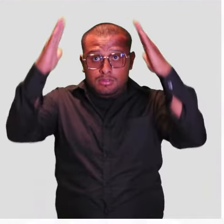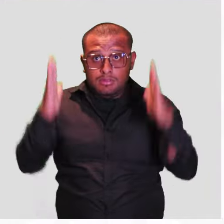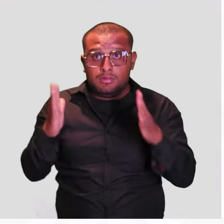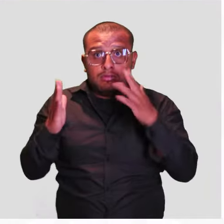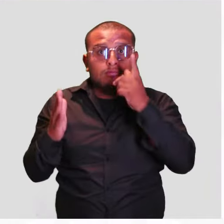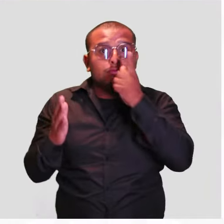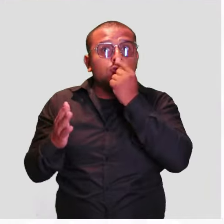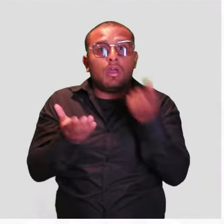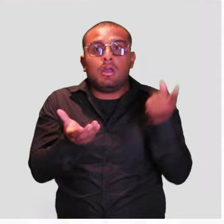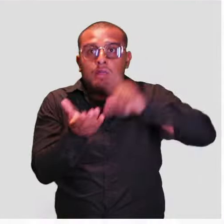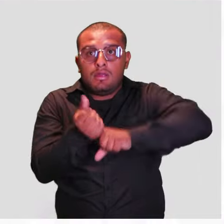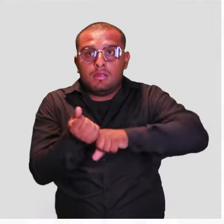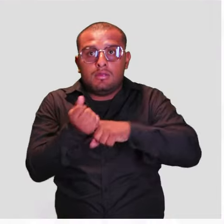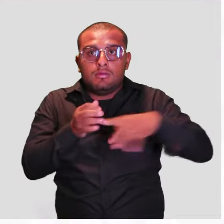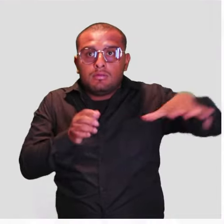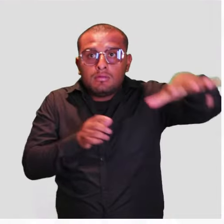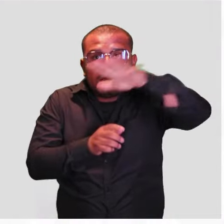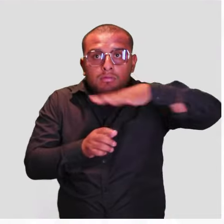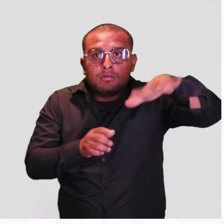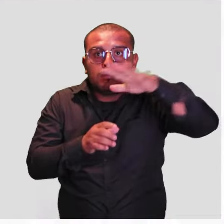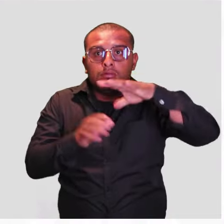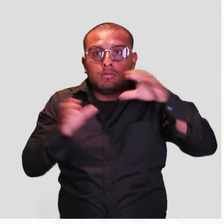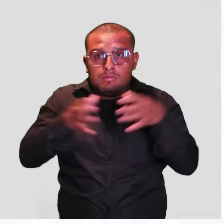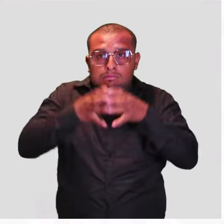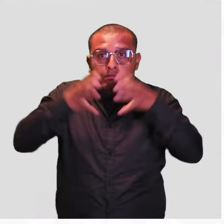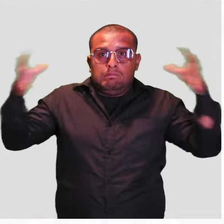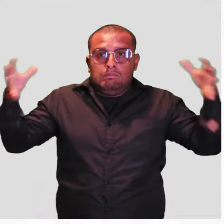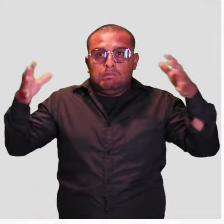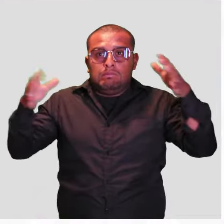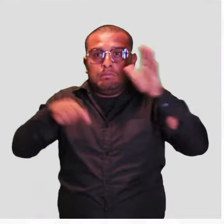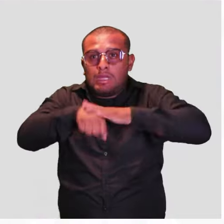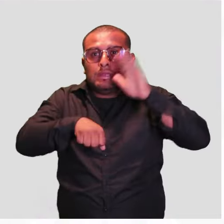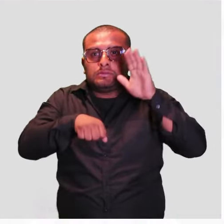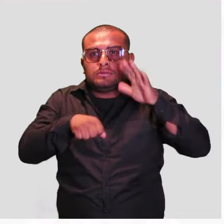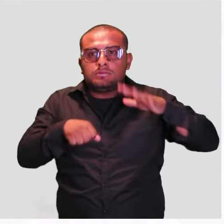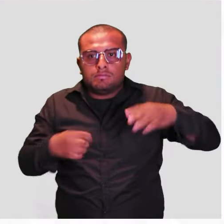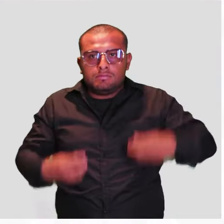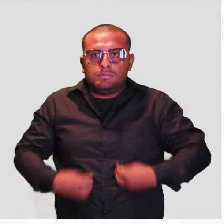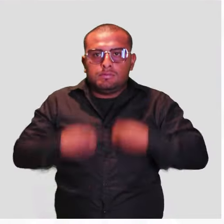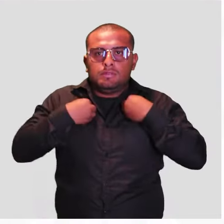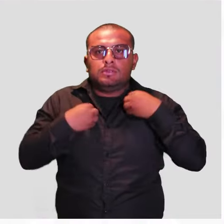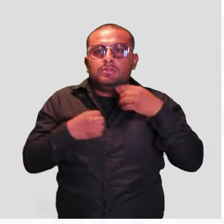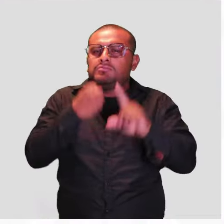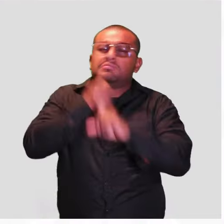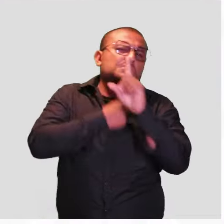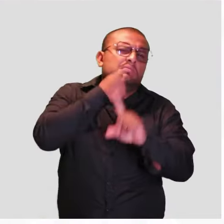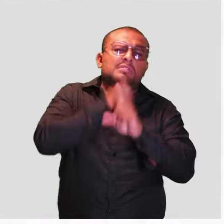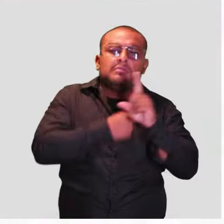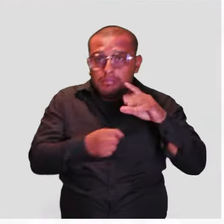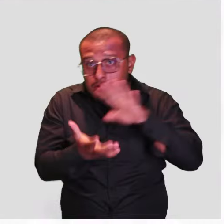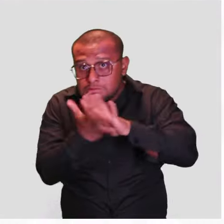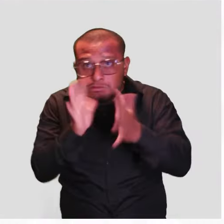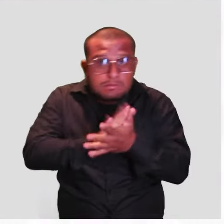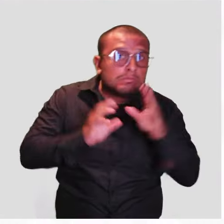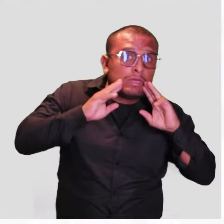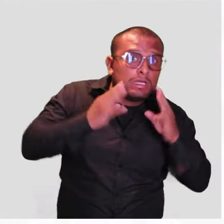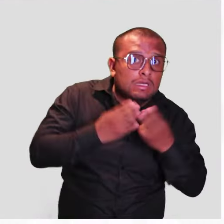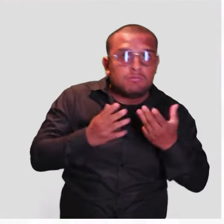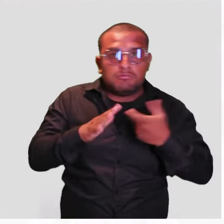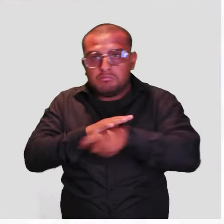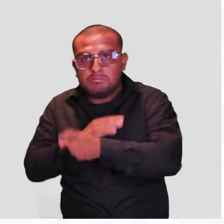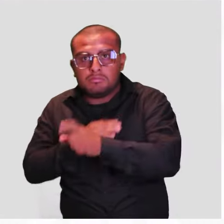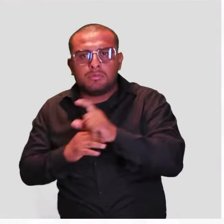las colonias más pobladas y con índices delictivos, con altos índices delictivos, para que así puedan dar una respuesta